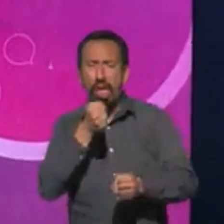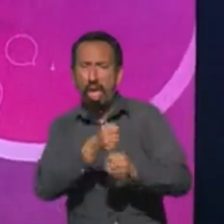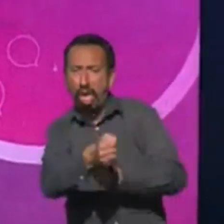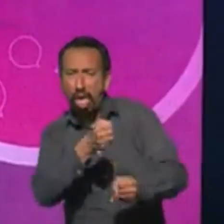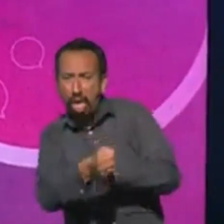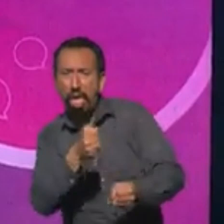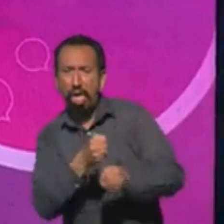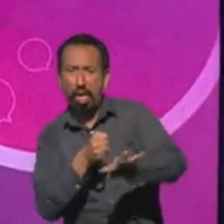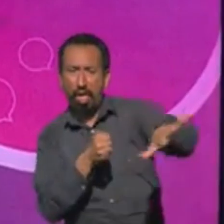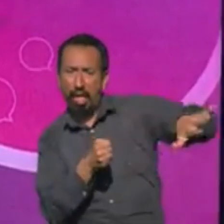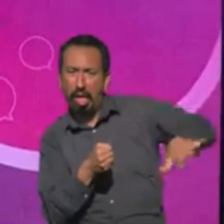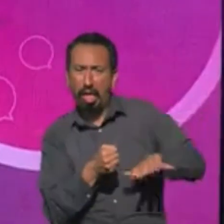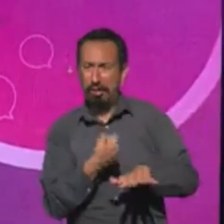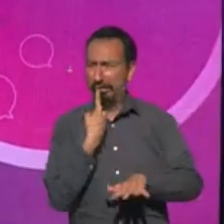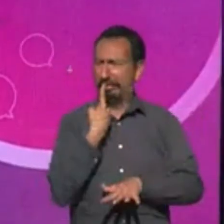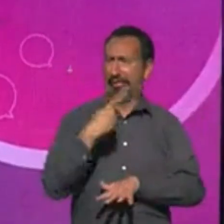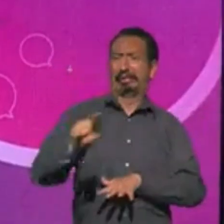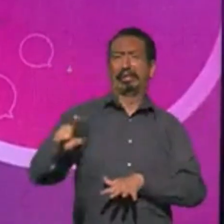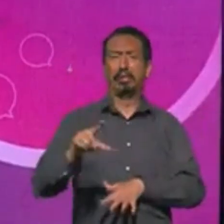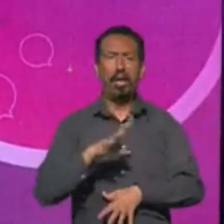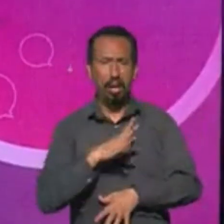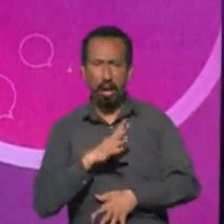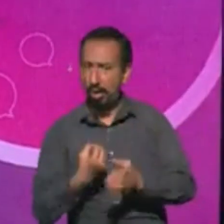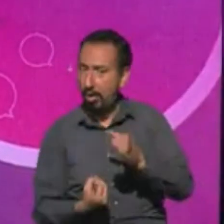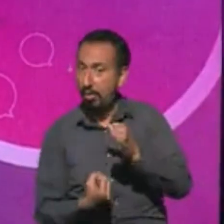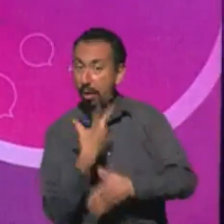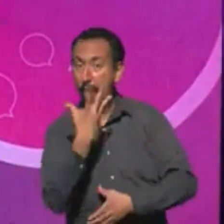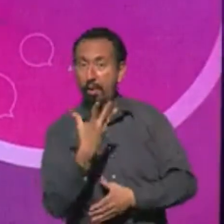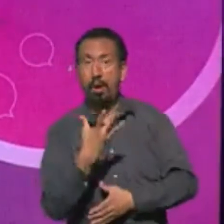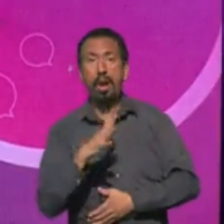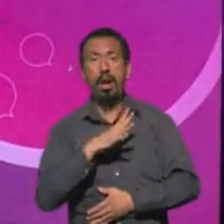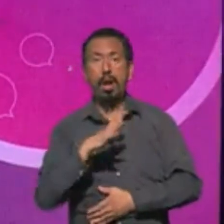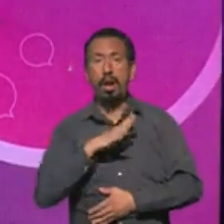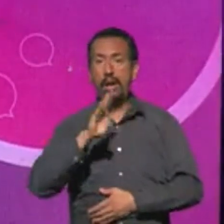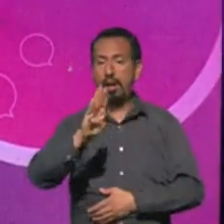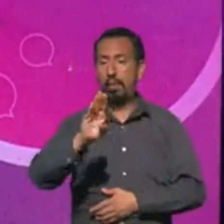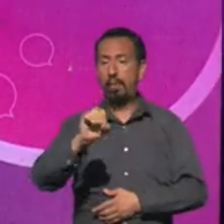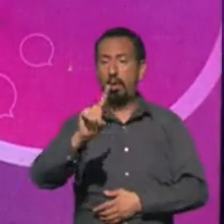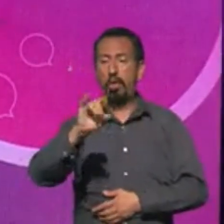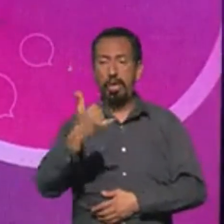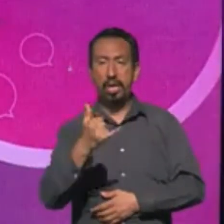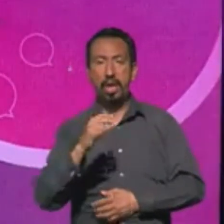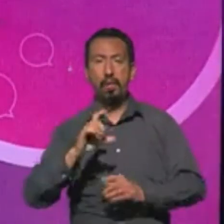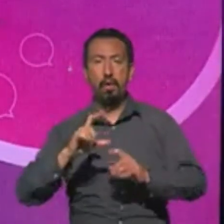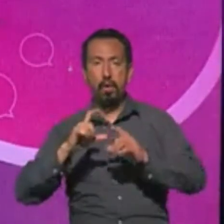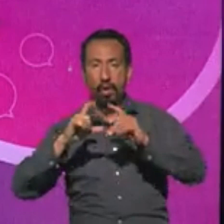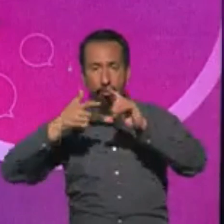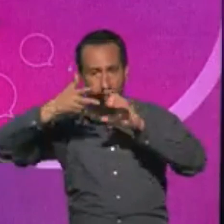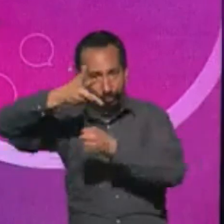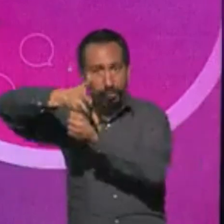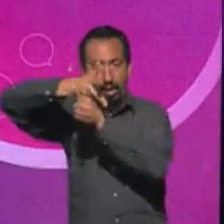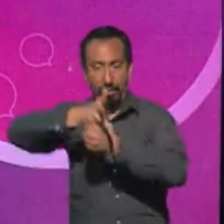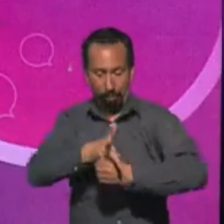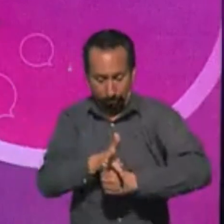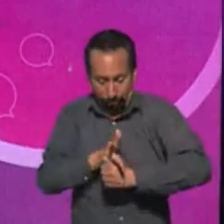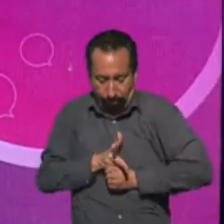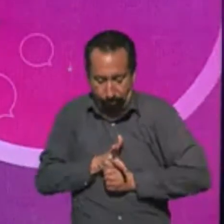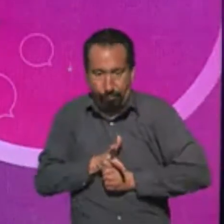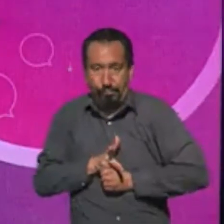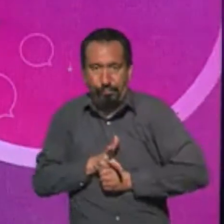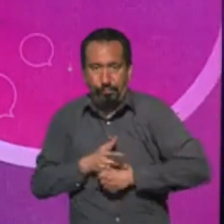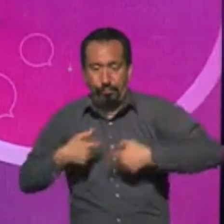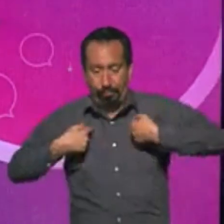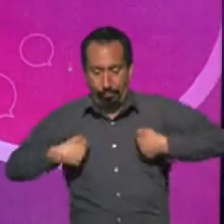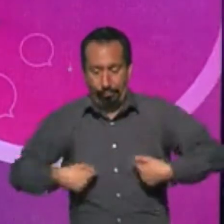policiales estamos implementando el uso de Body cams que son cámaras de solapa para monitorear en tiempo